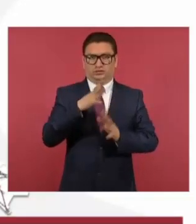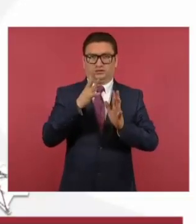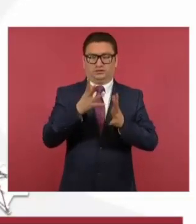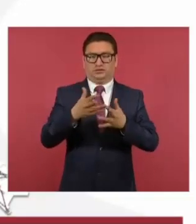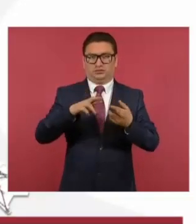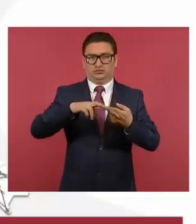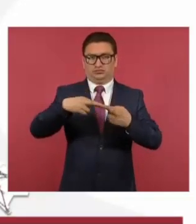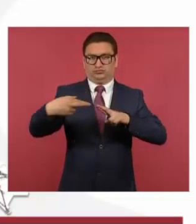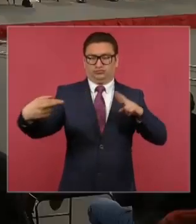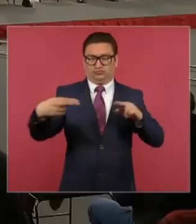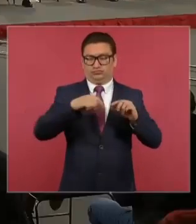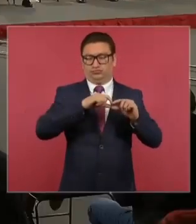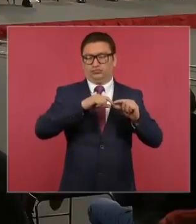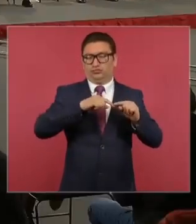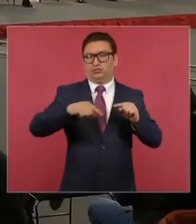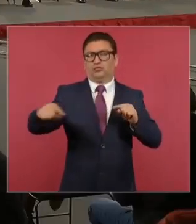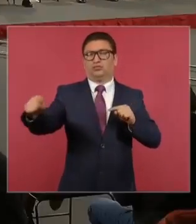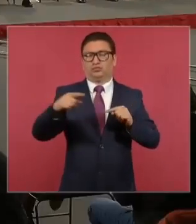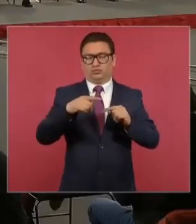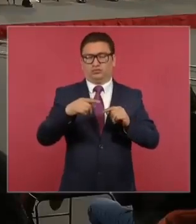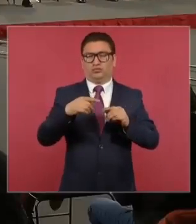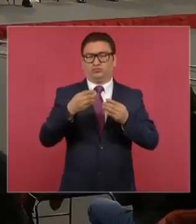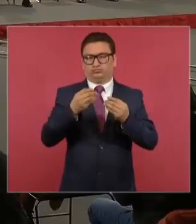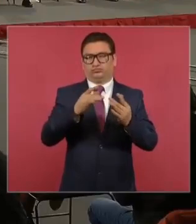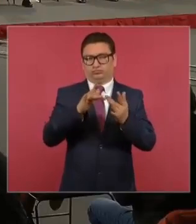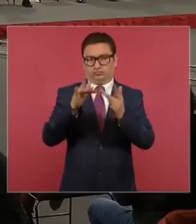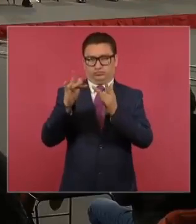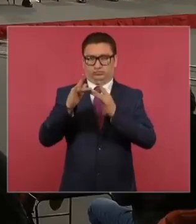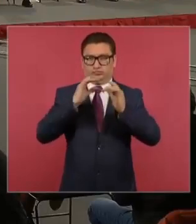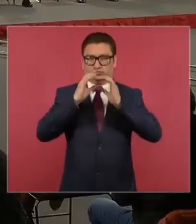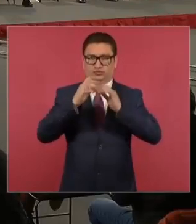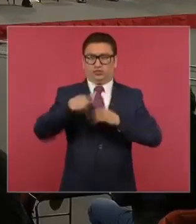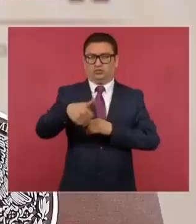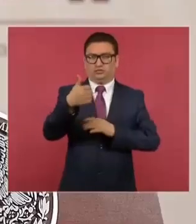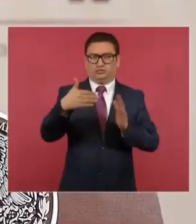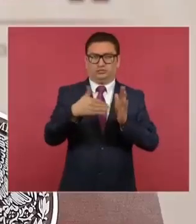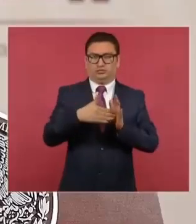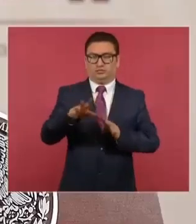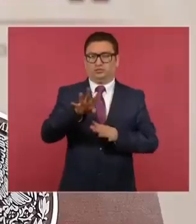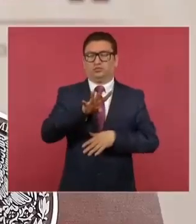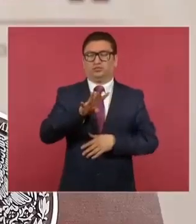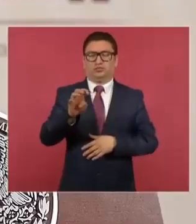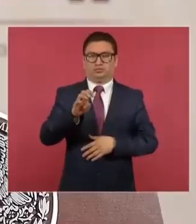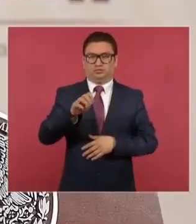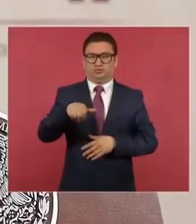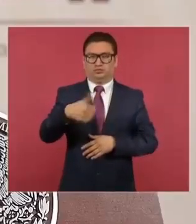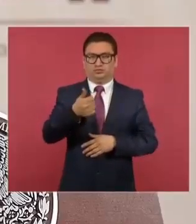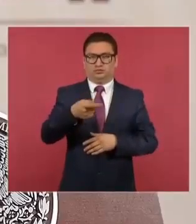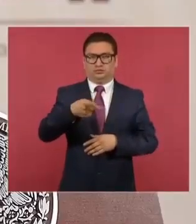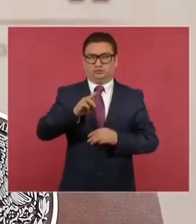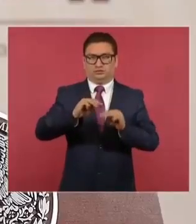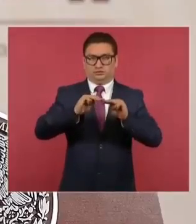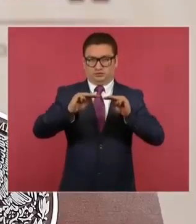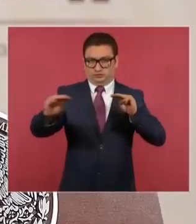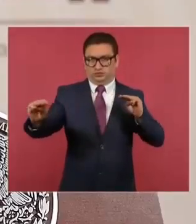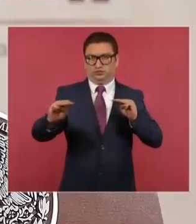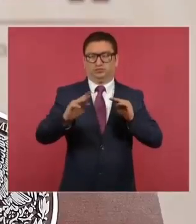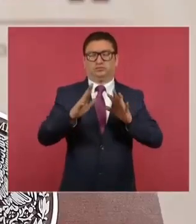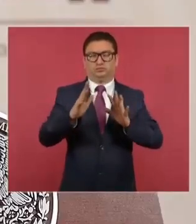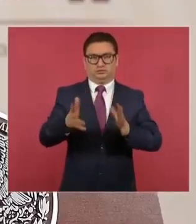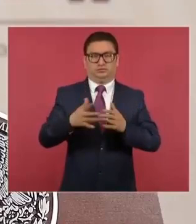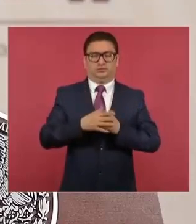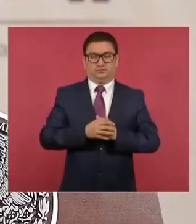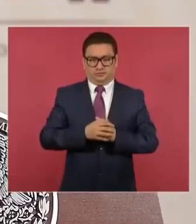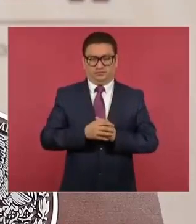de tener una gran red robusta de comunicación, 11.411 kilómetros, que en gran